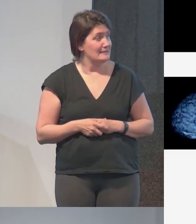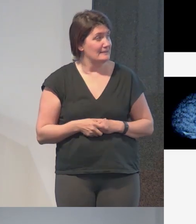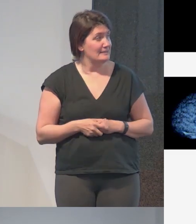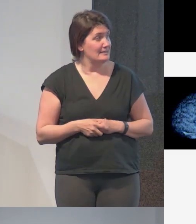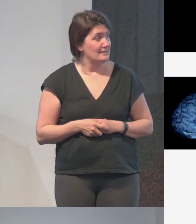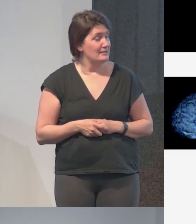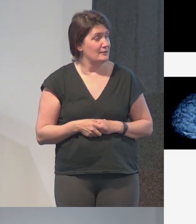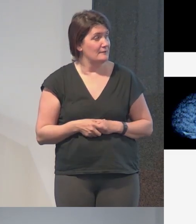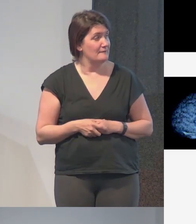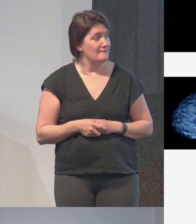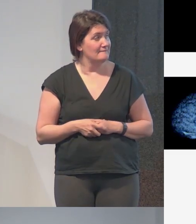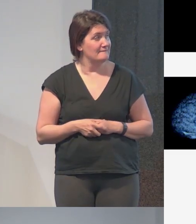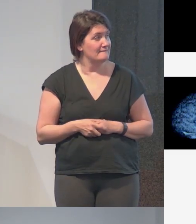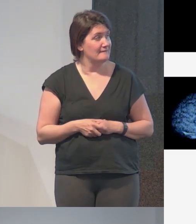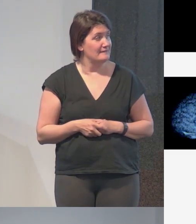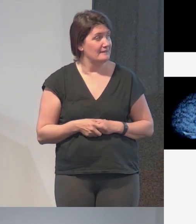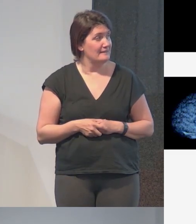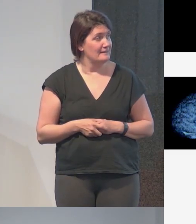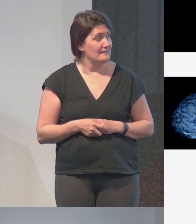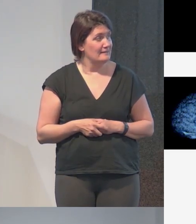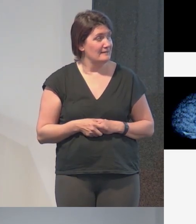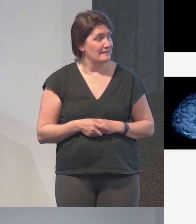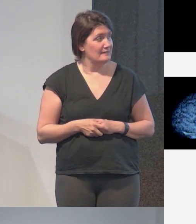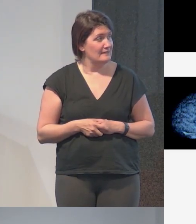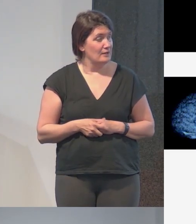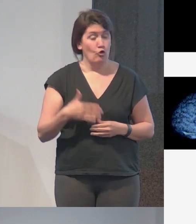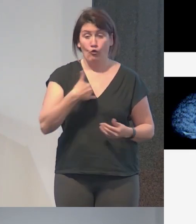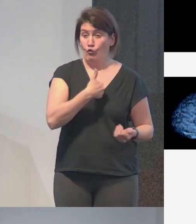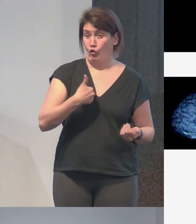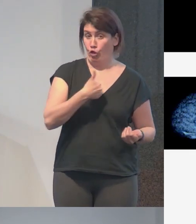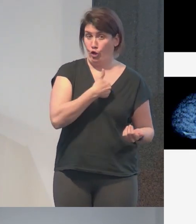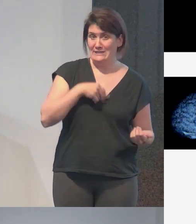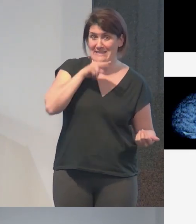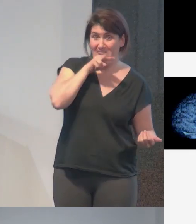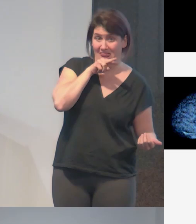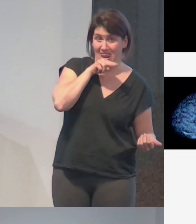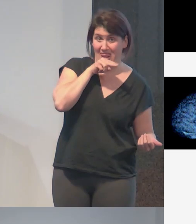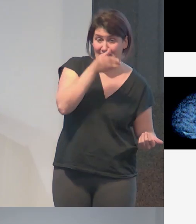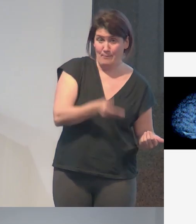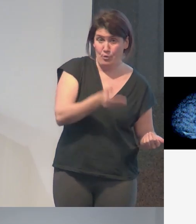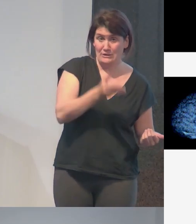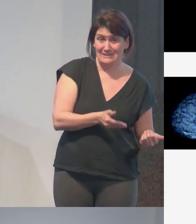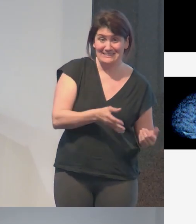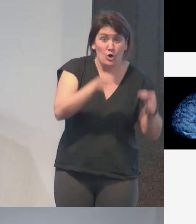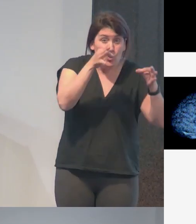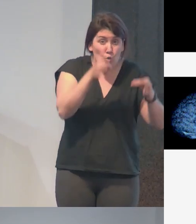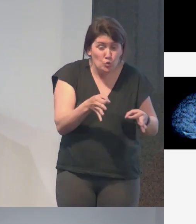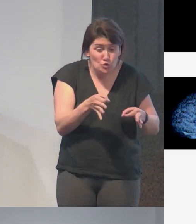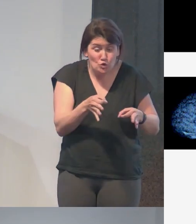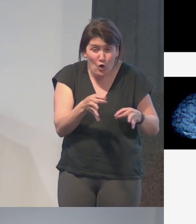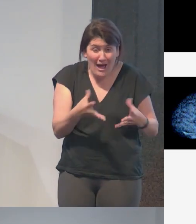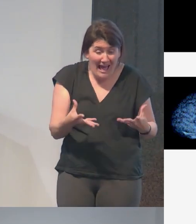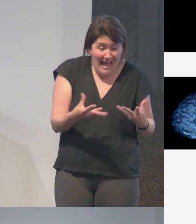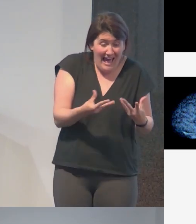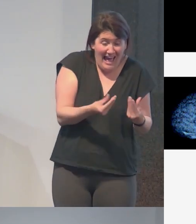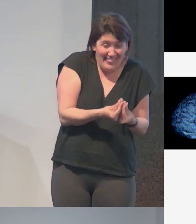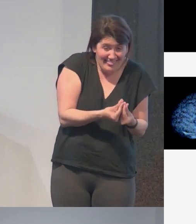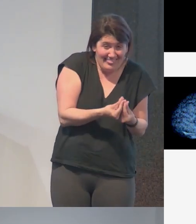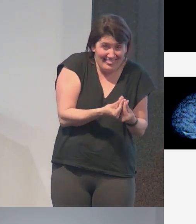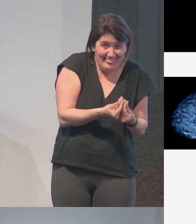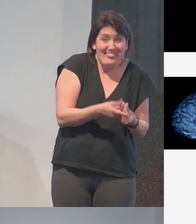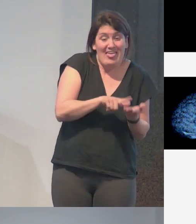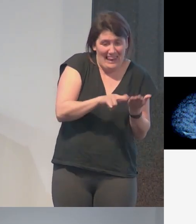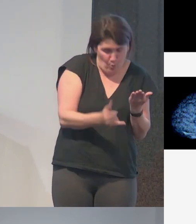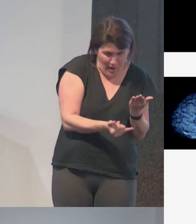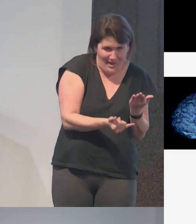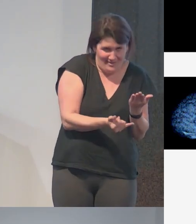Las funciones que son importantes para la lengua oral están justo al lado de las zonas del